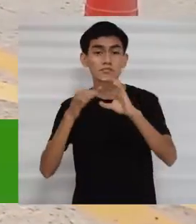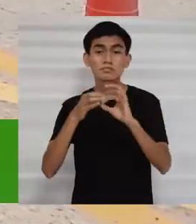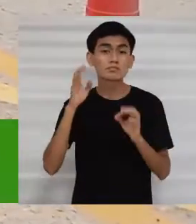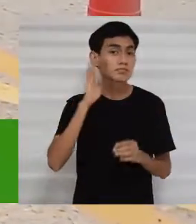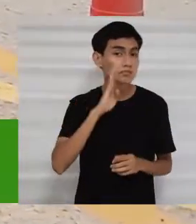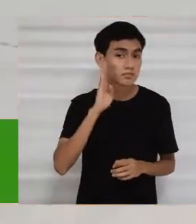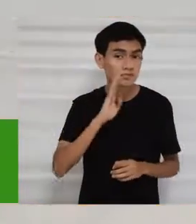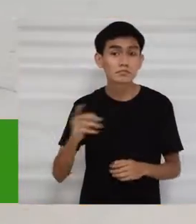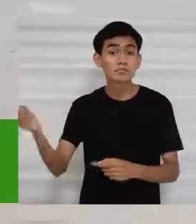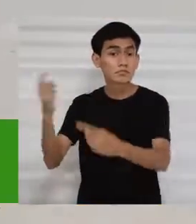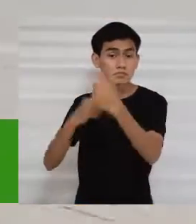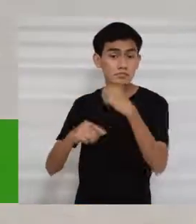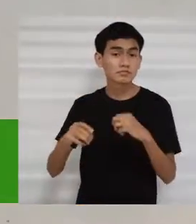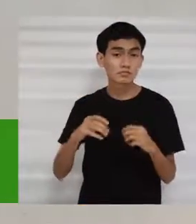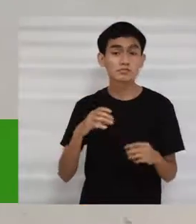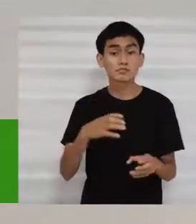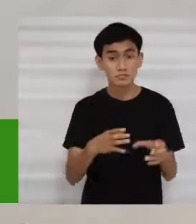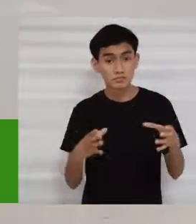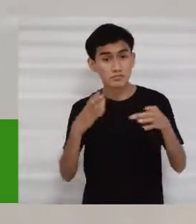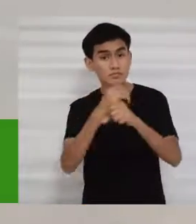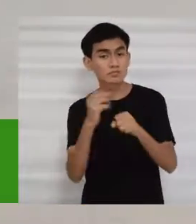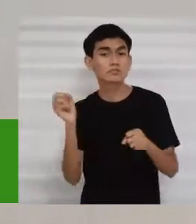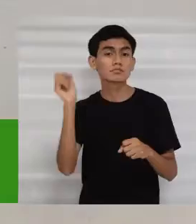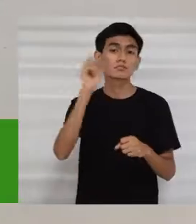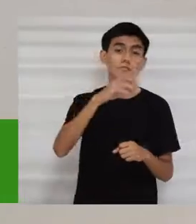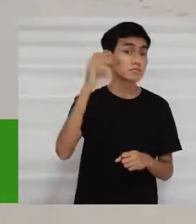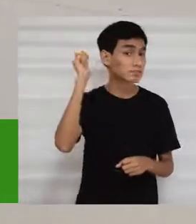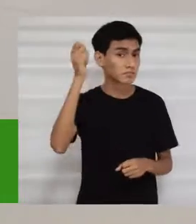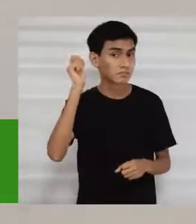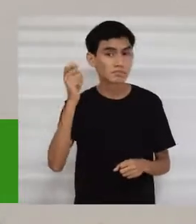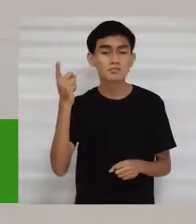que pasan recogiendo basura, que toquen sus campanas